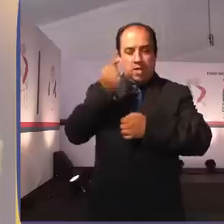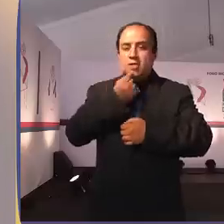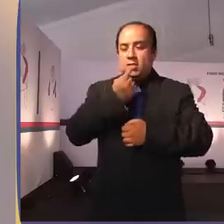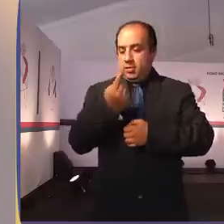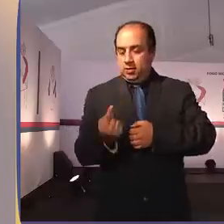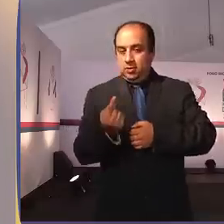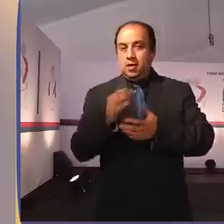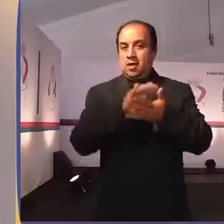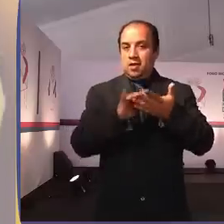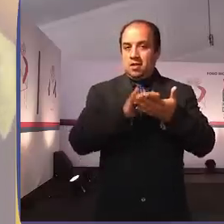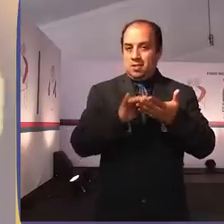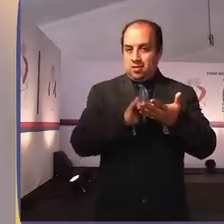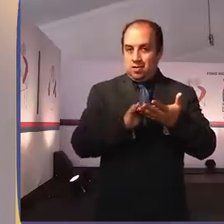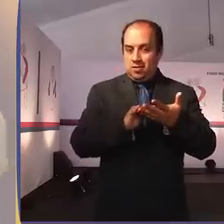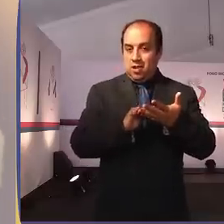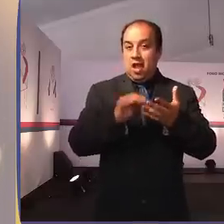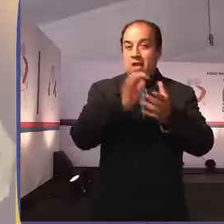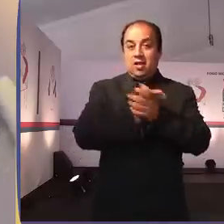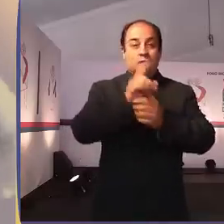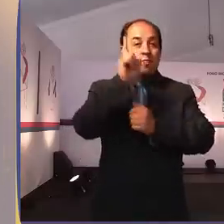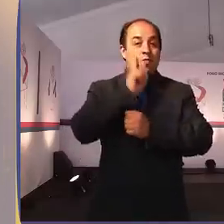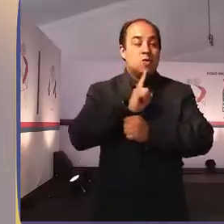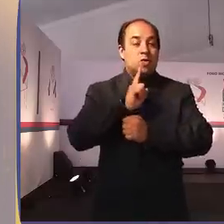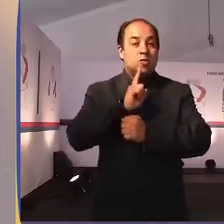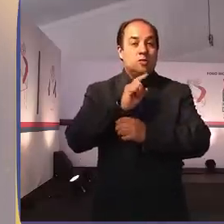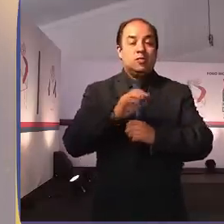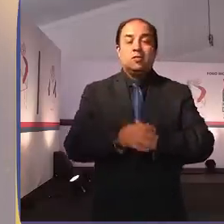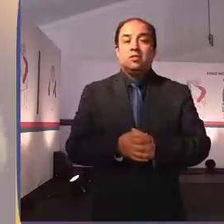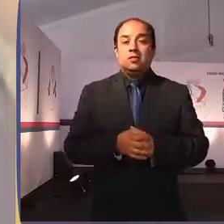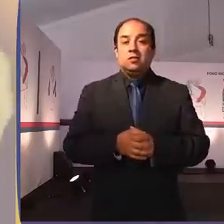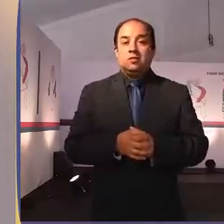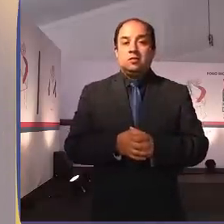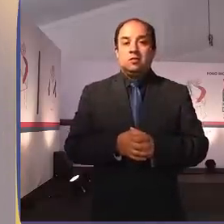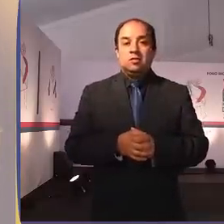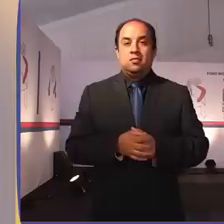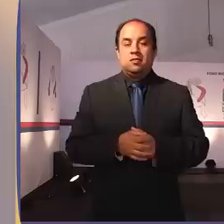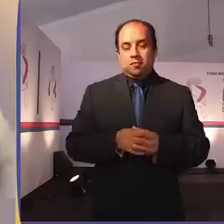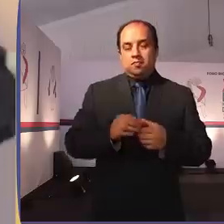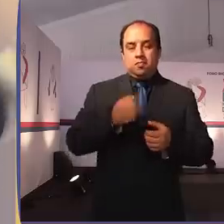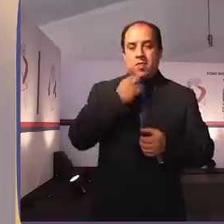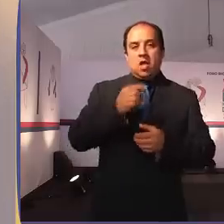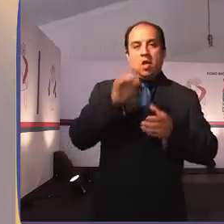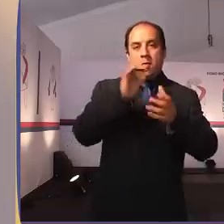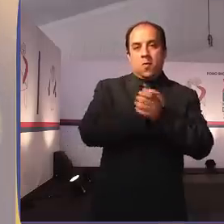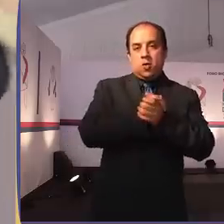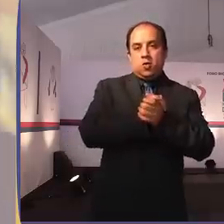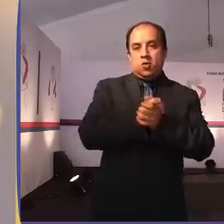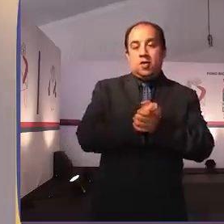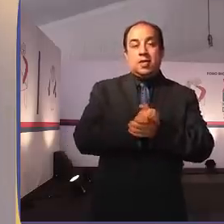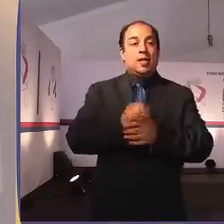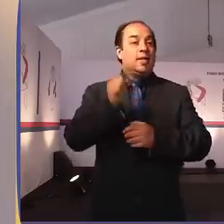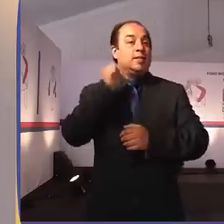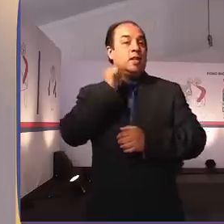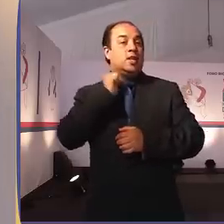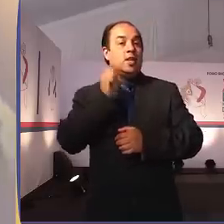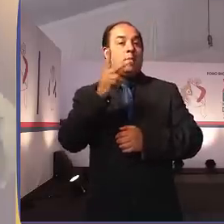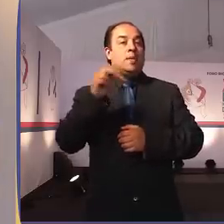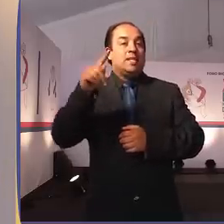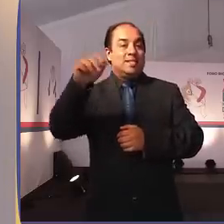leído por una esposa por un esposo de una senadora